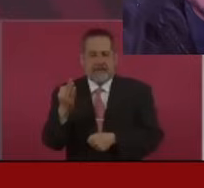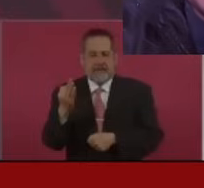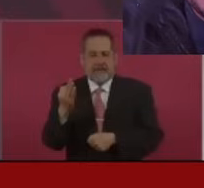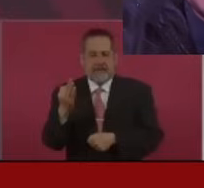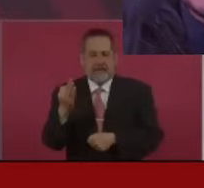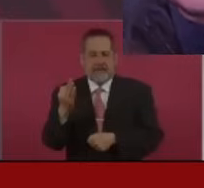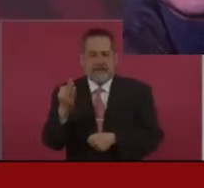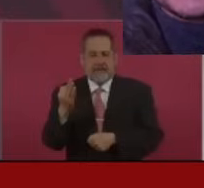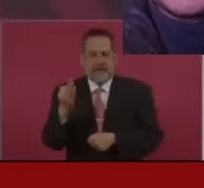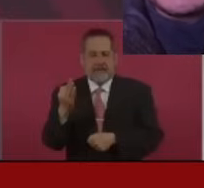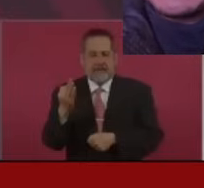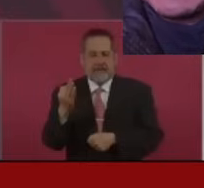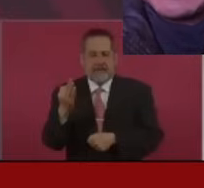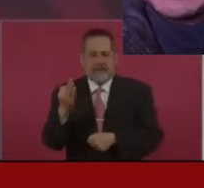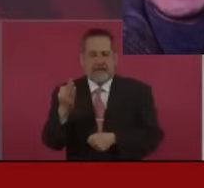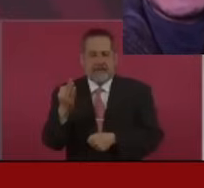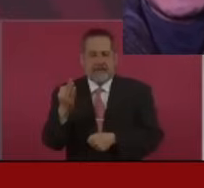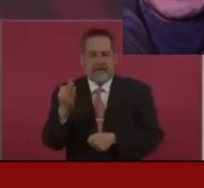febrero.